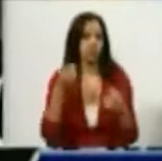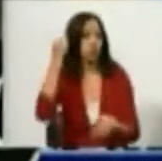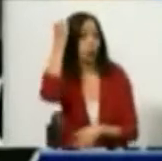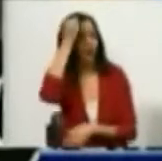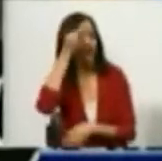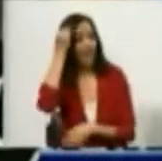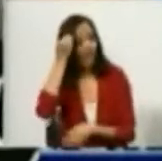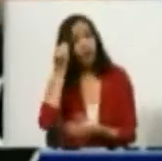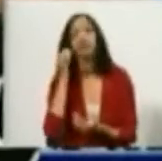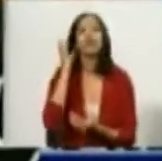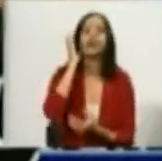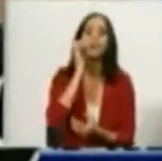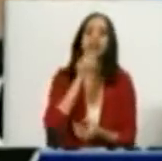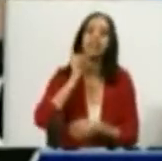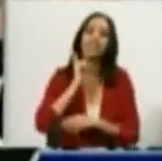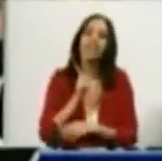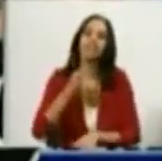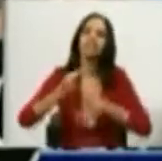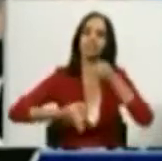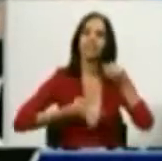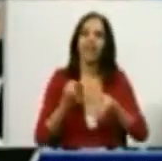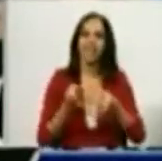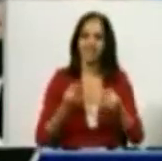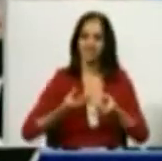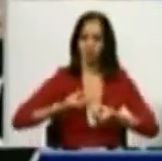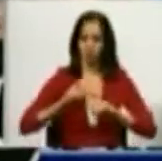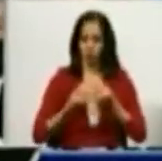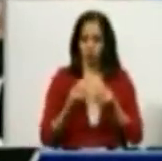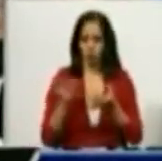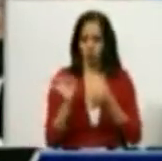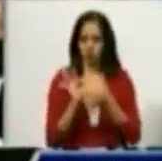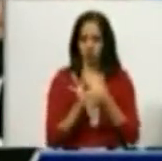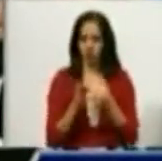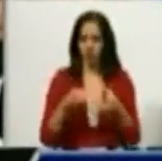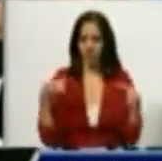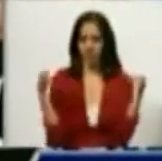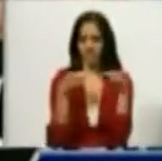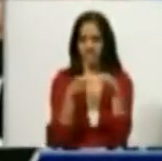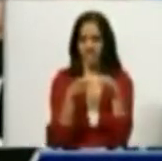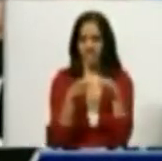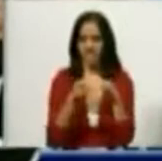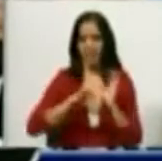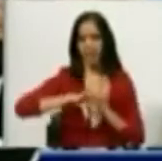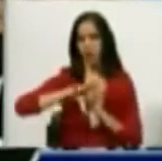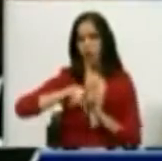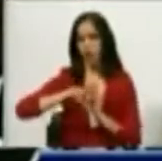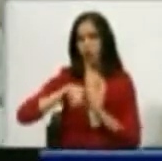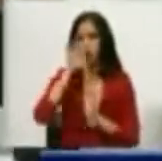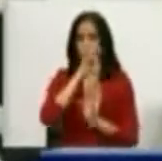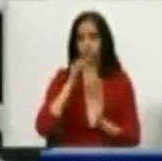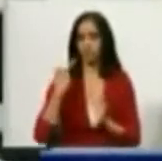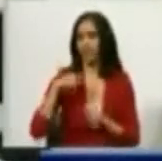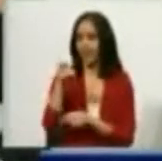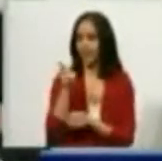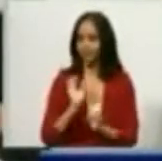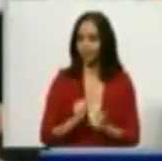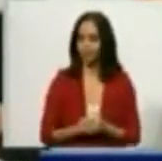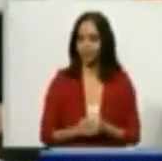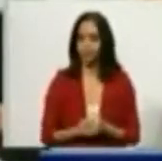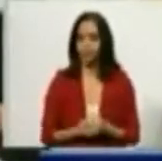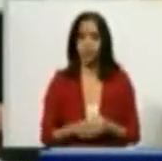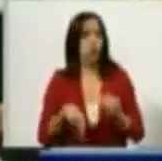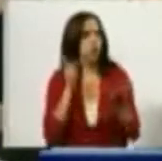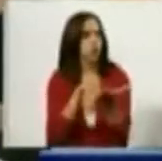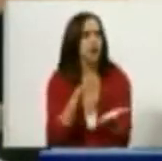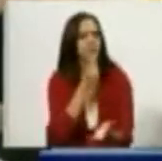lo que de lo que debe explicarnos es cómo funciona esa secta de la corrupción que tiene él y además uno va y pregunta